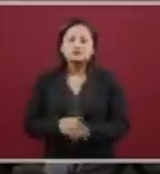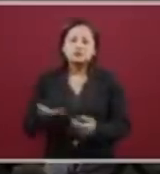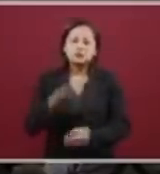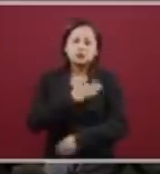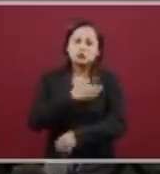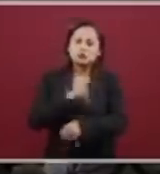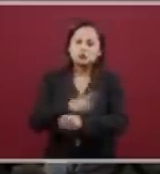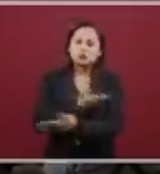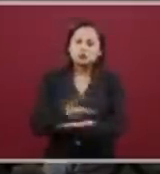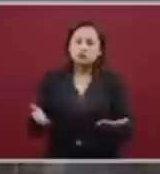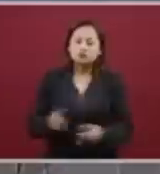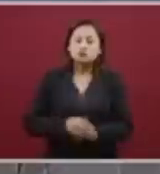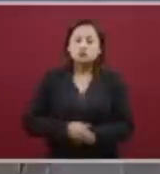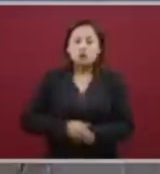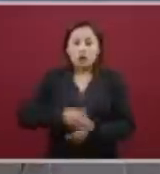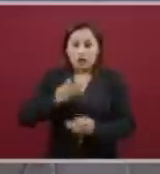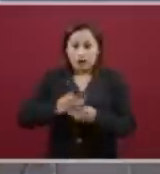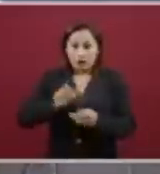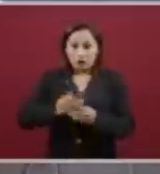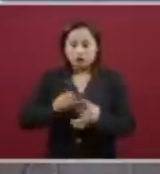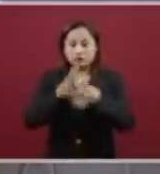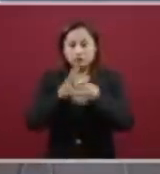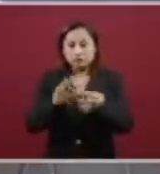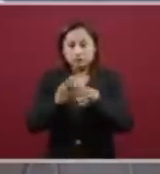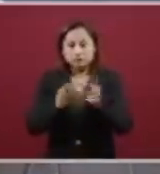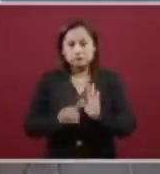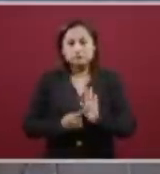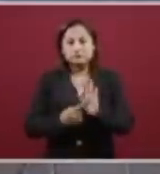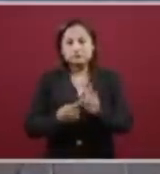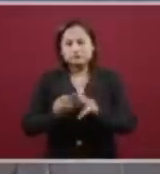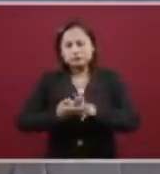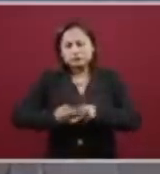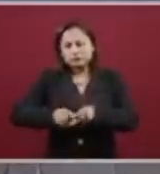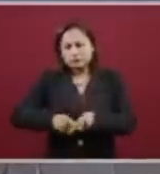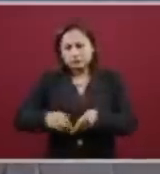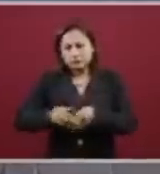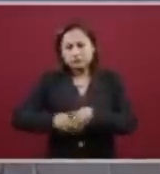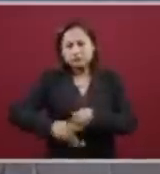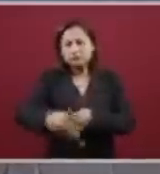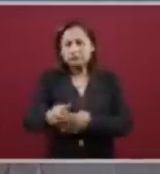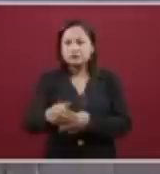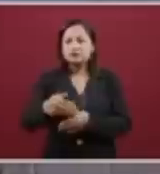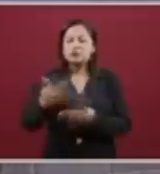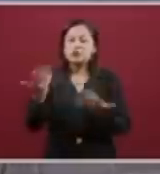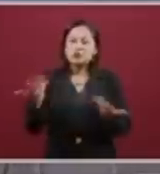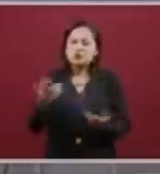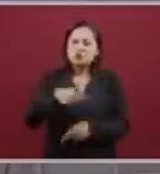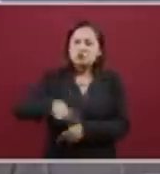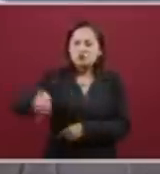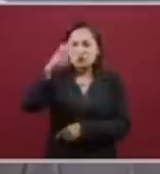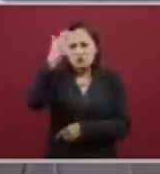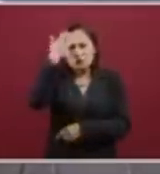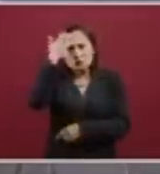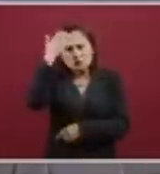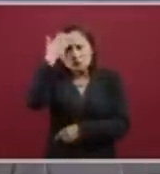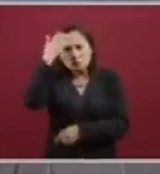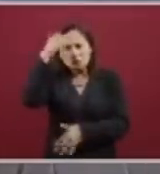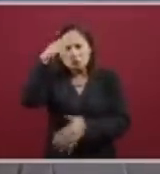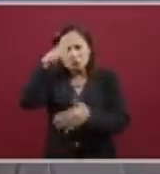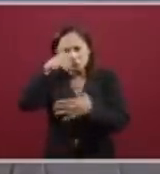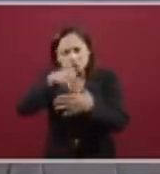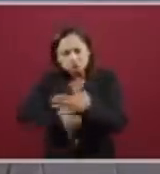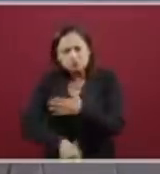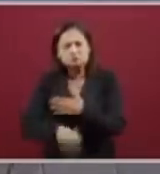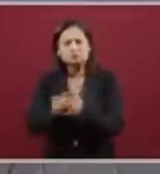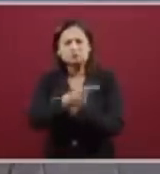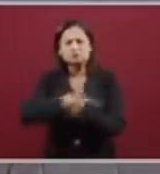conversación que tendrá que incorporar a las ideas la sensibilidad es el conocimiento de todas las poblaciones vecinas